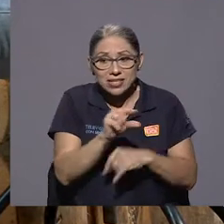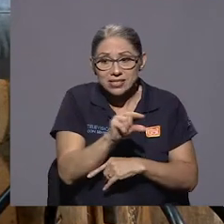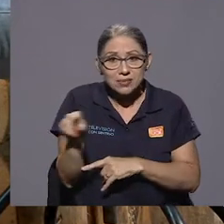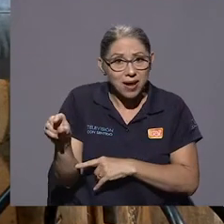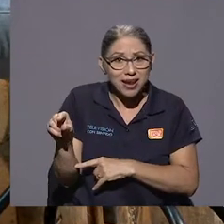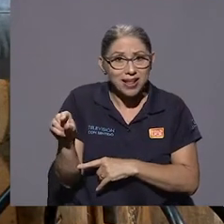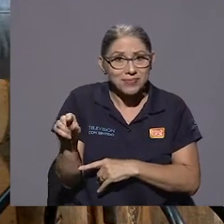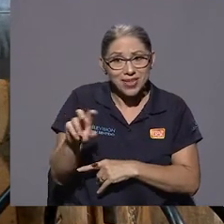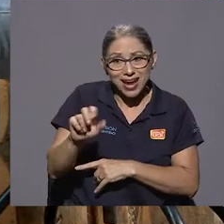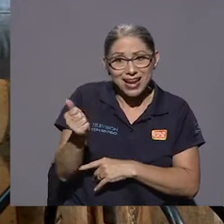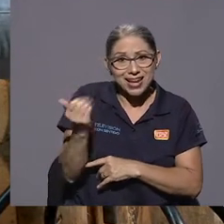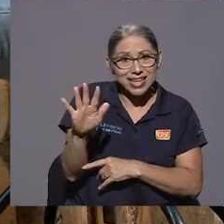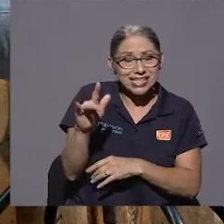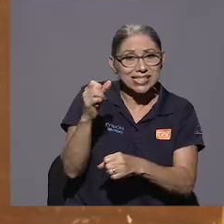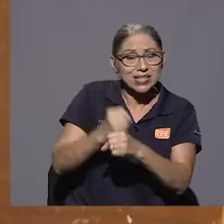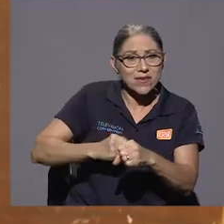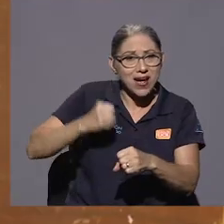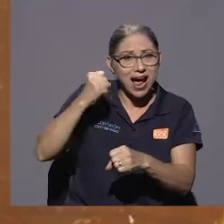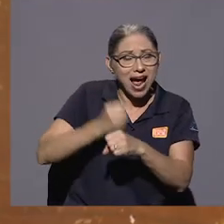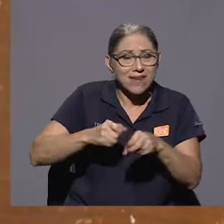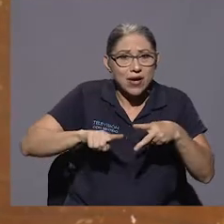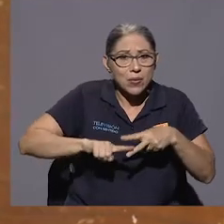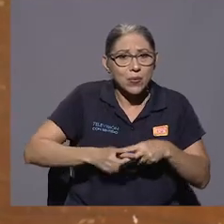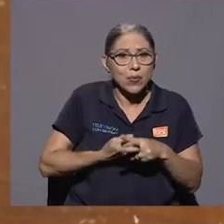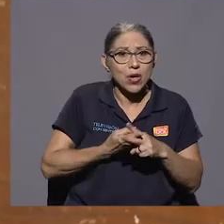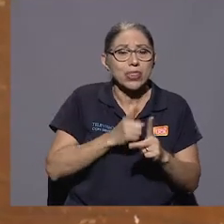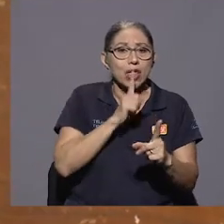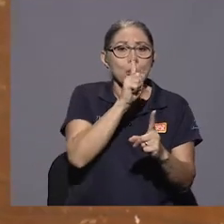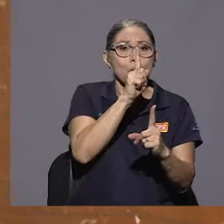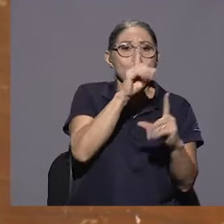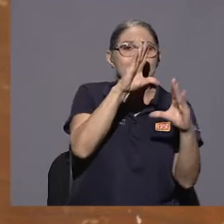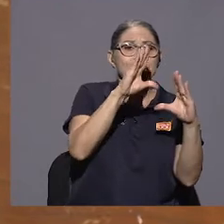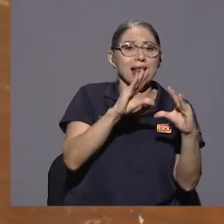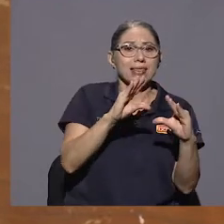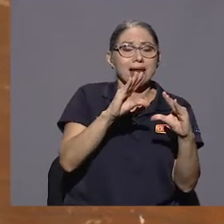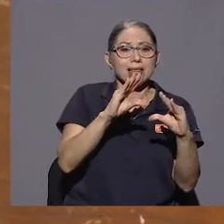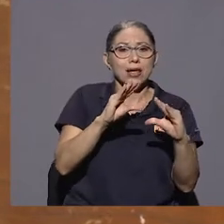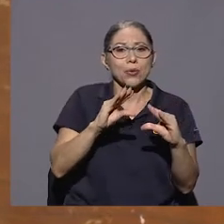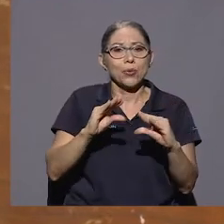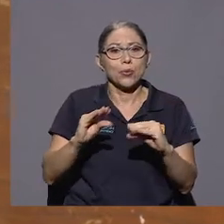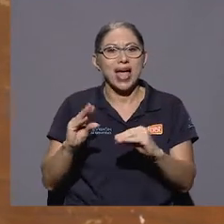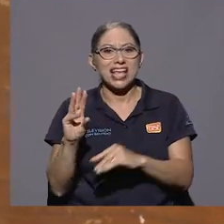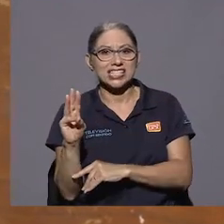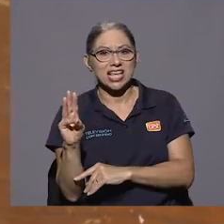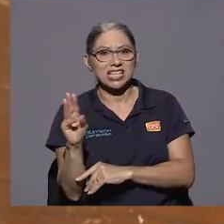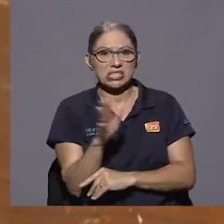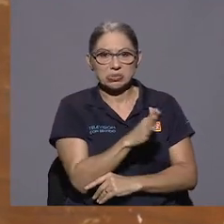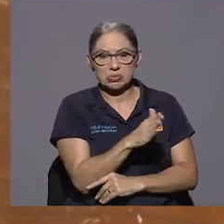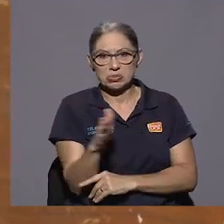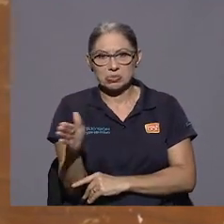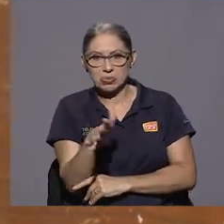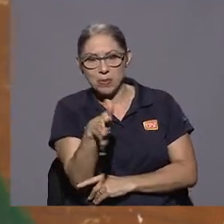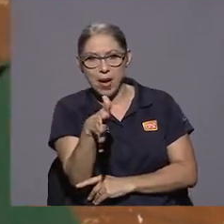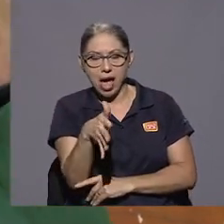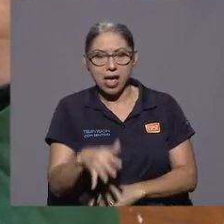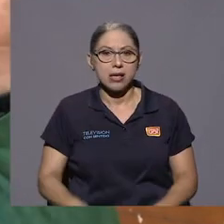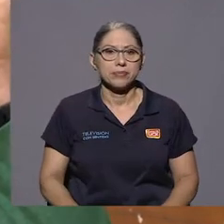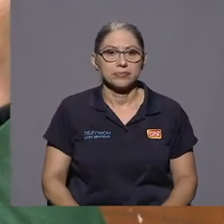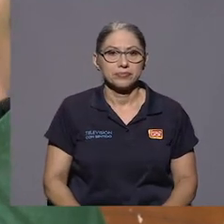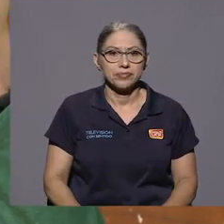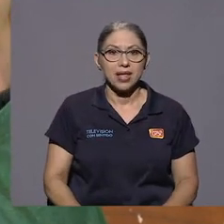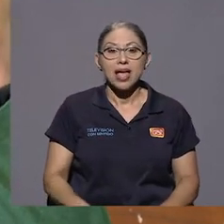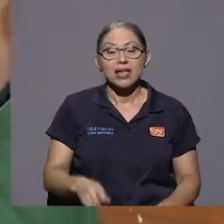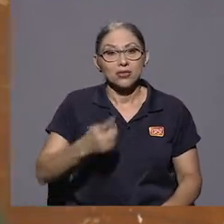el canal trabajaba de 1 a 6 de la tarde. Ah, bueno, de 1 a 6. más o menos. Sí, sí. Entonces,